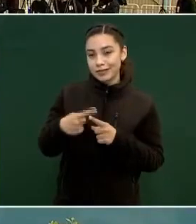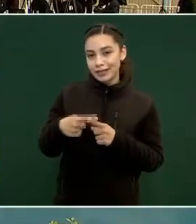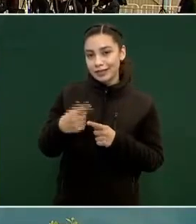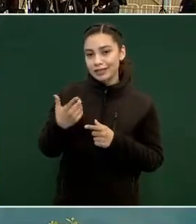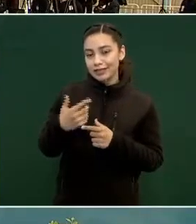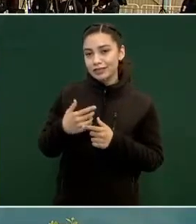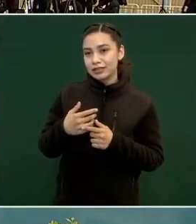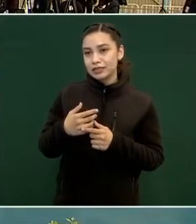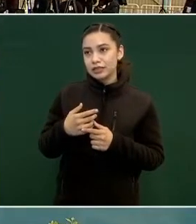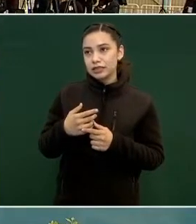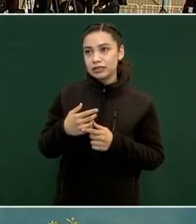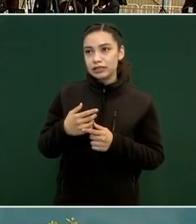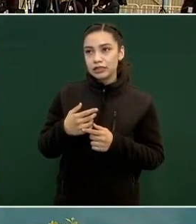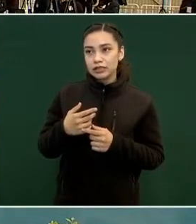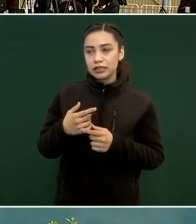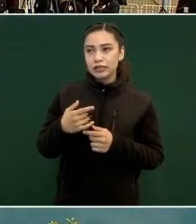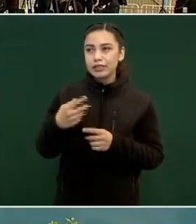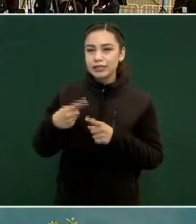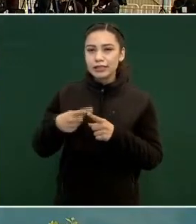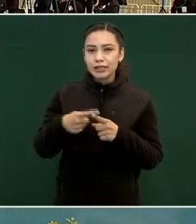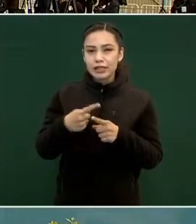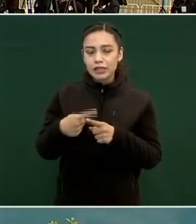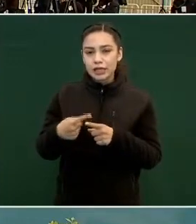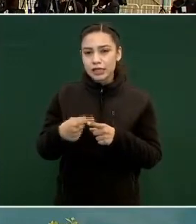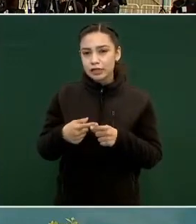No, más atrás,